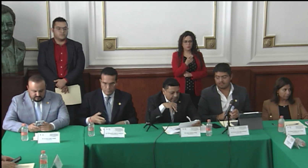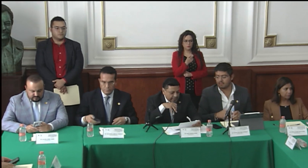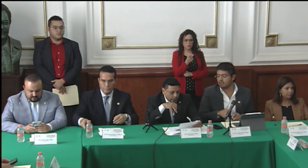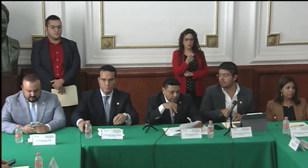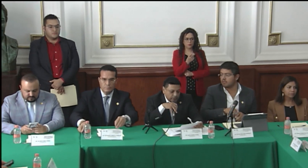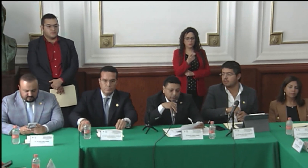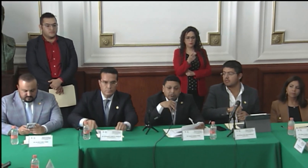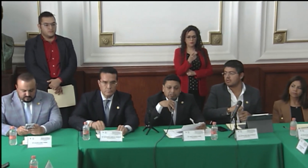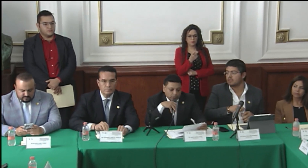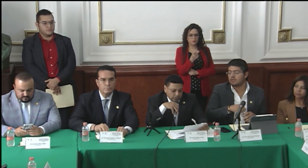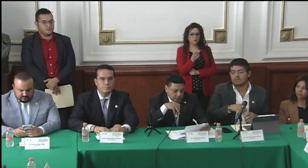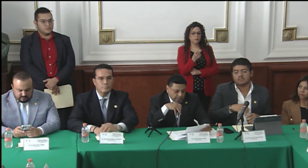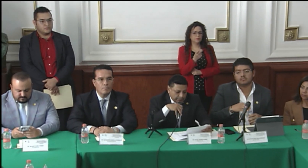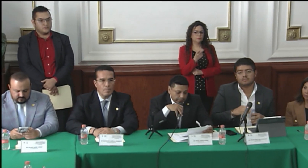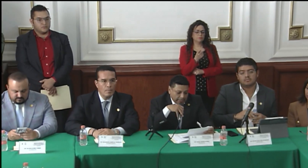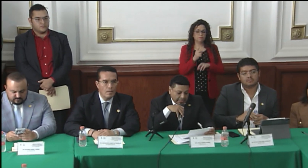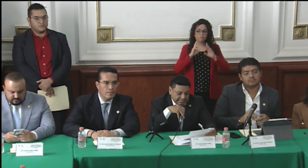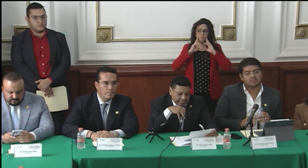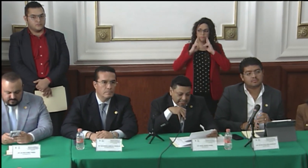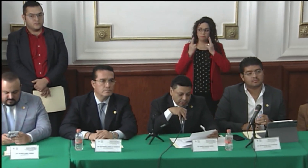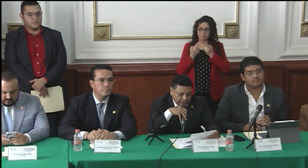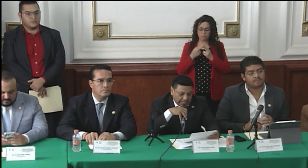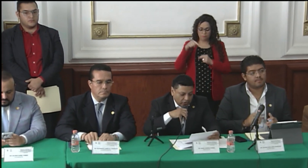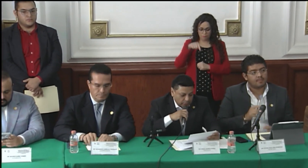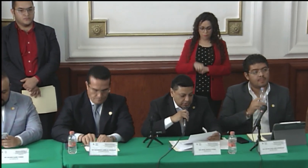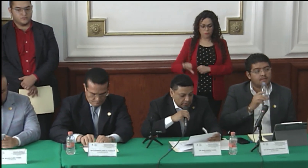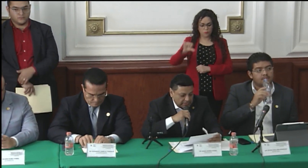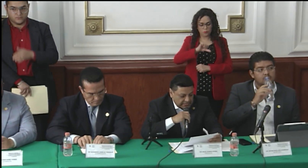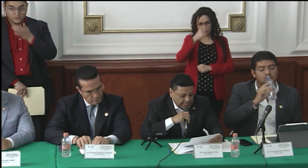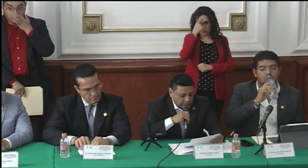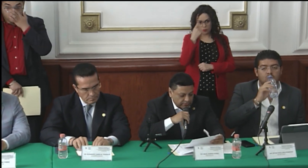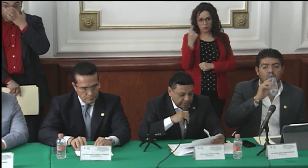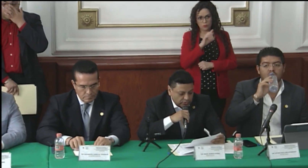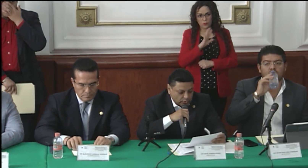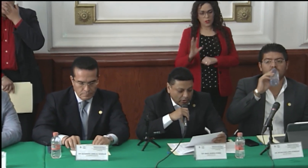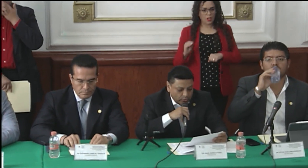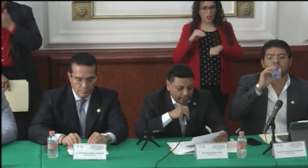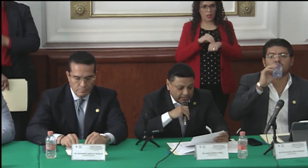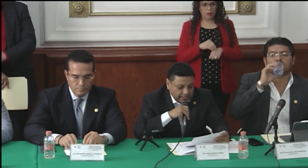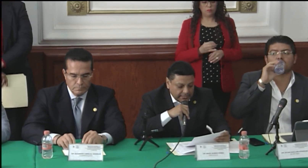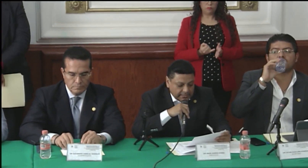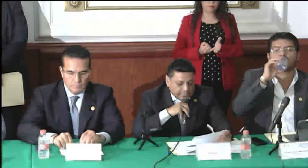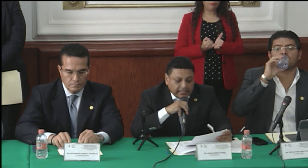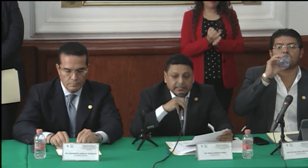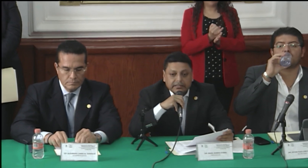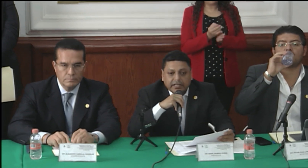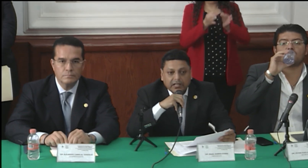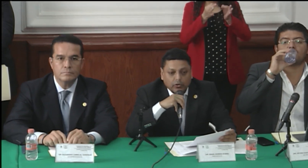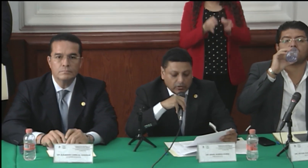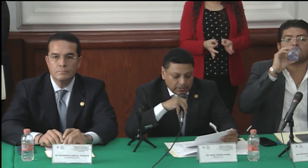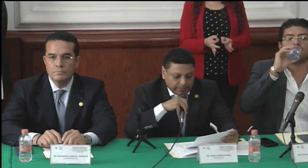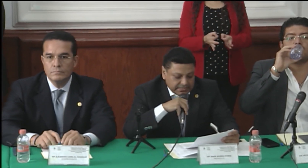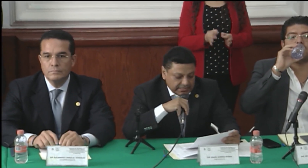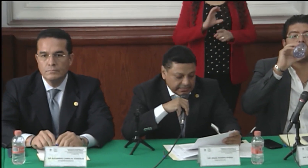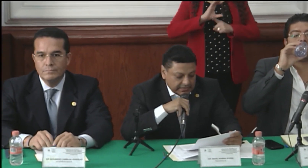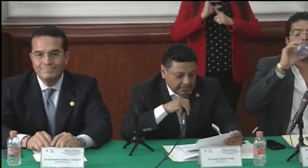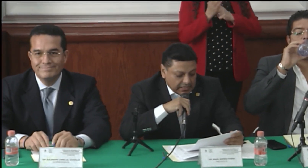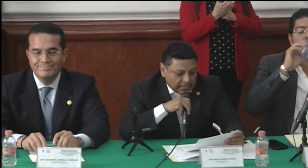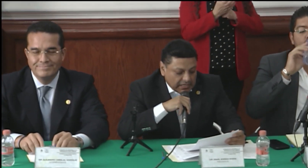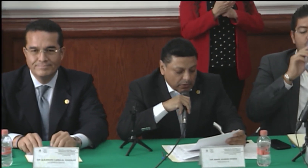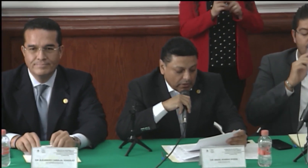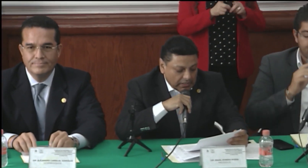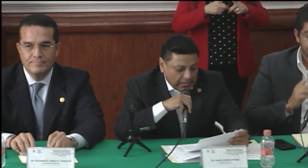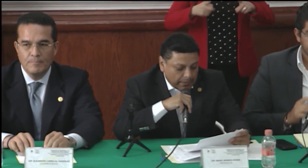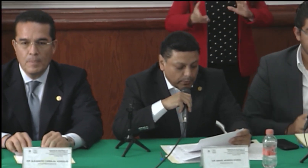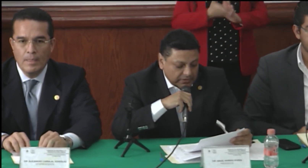El día de hoy nos reunimos para la instalación de la Comisión de Desarrollo e Infraestructura Urbana, que tendré el honor de presidir,